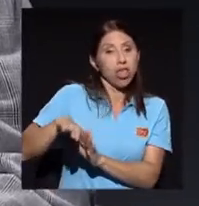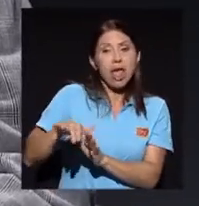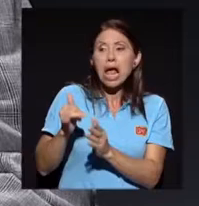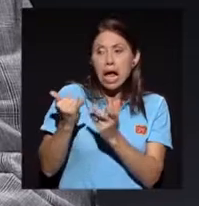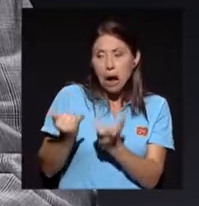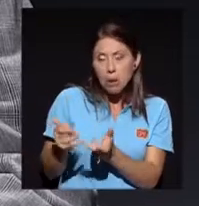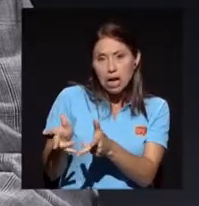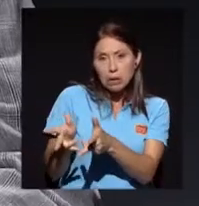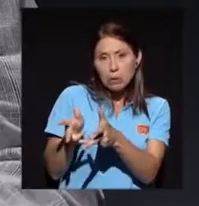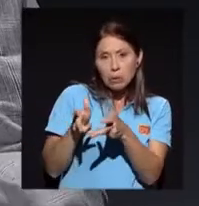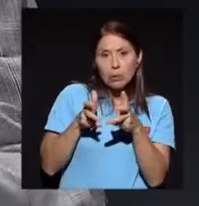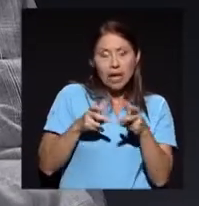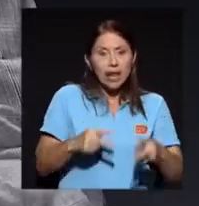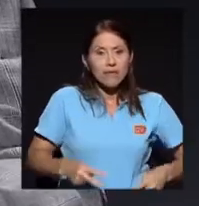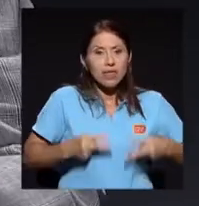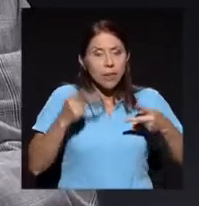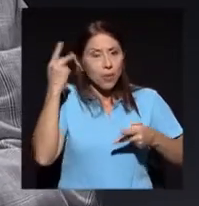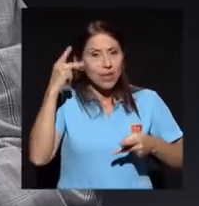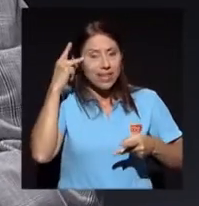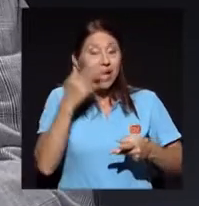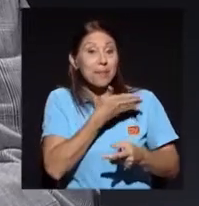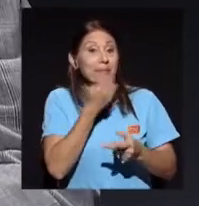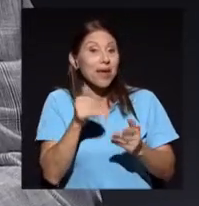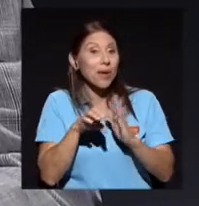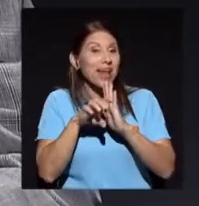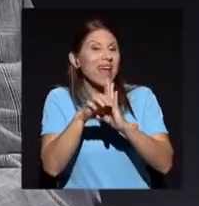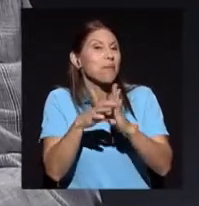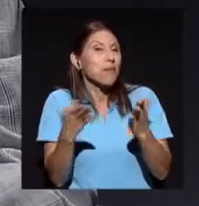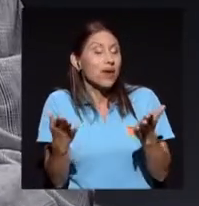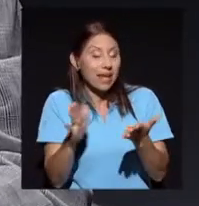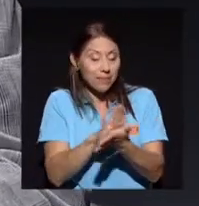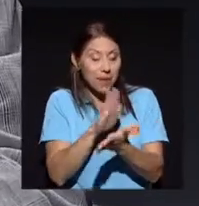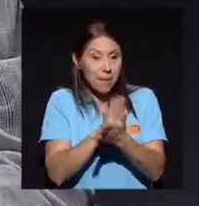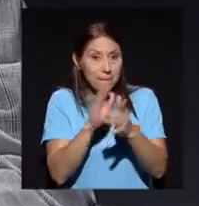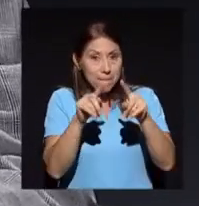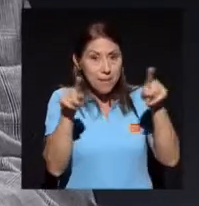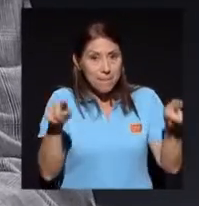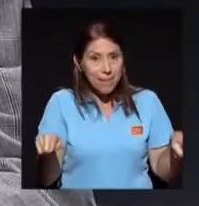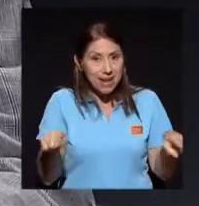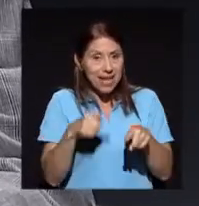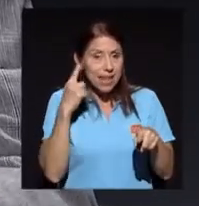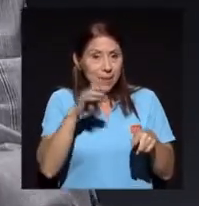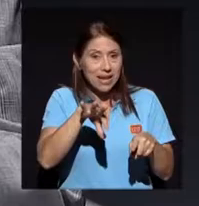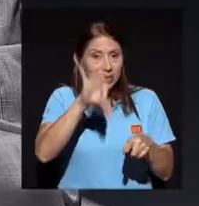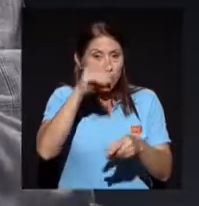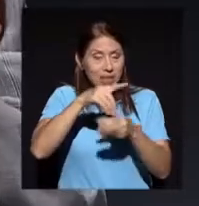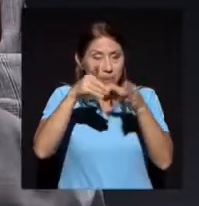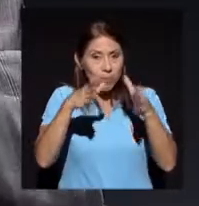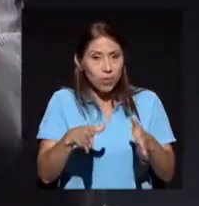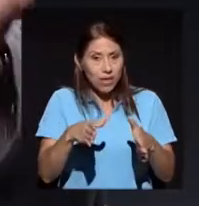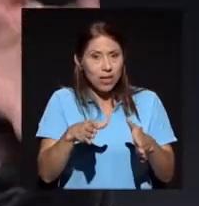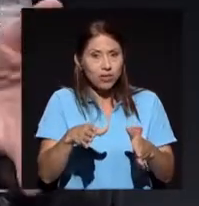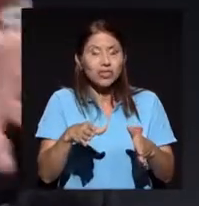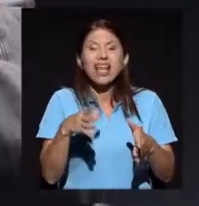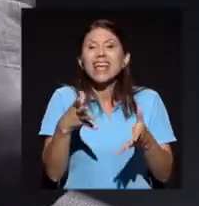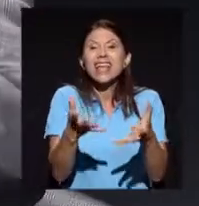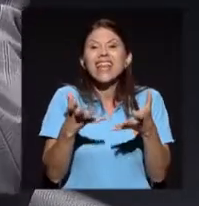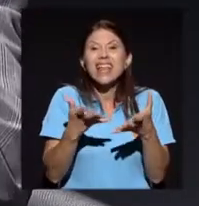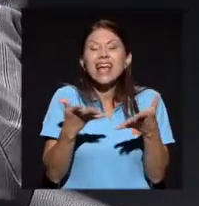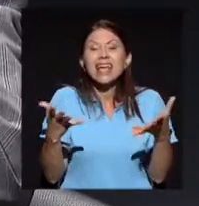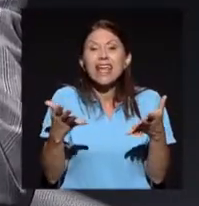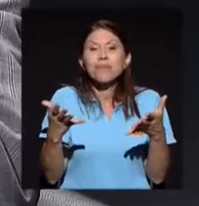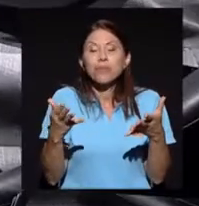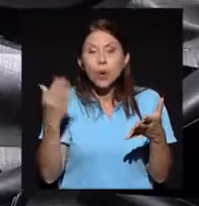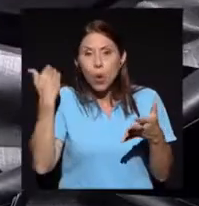creo que el mejor ejemplo fue la papeleta de asambleístas o de diputados que él planteó que era absoluta igualdad entre hombres